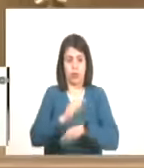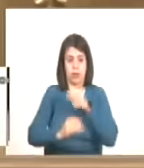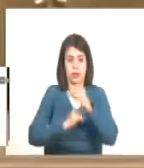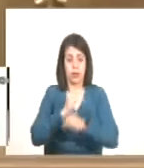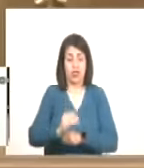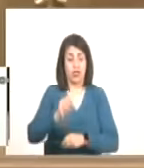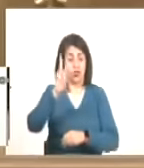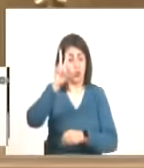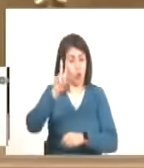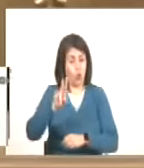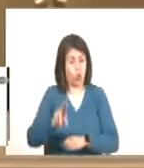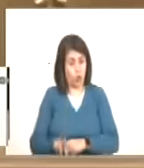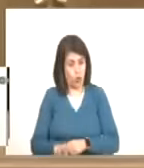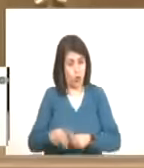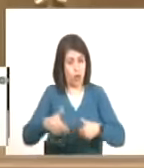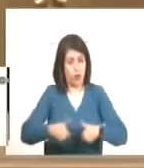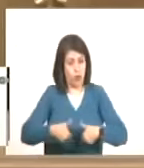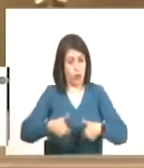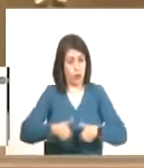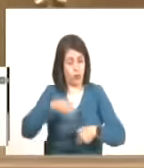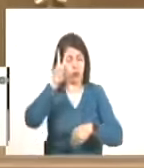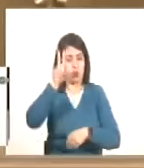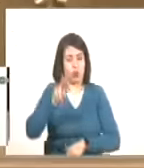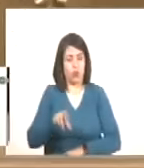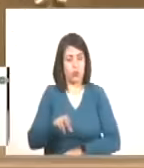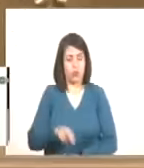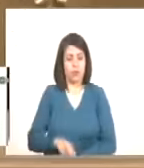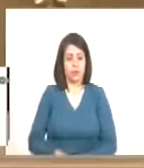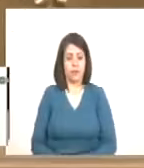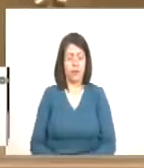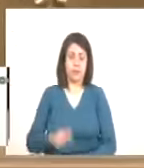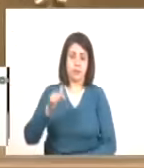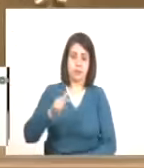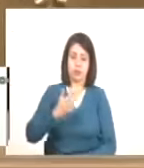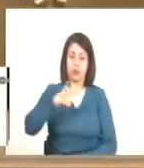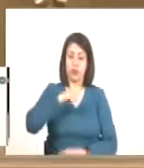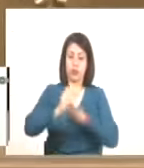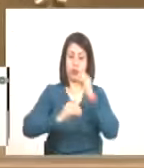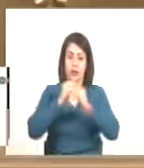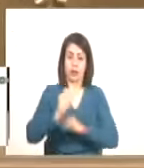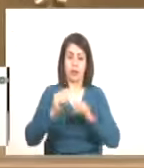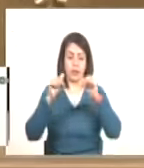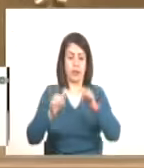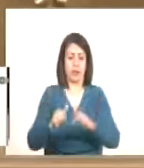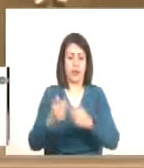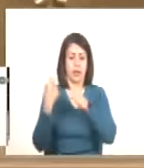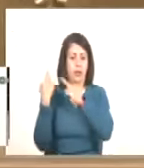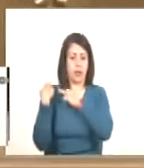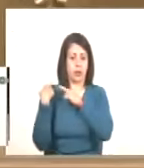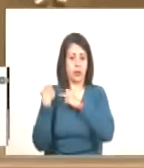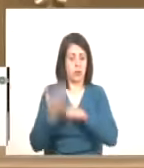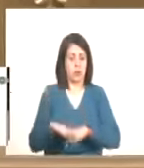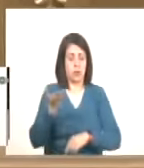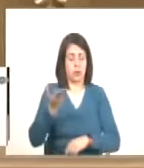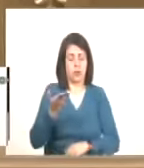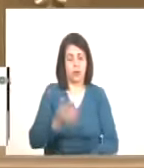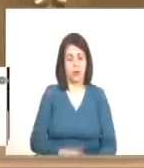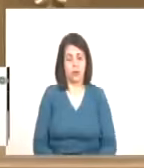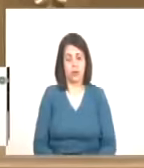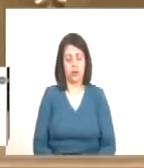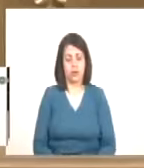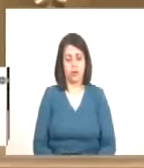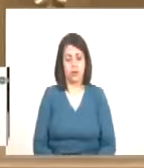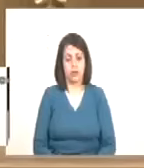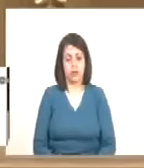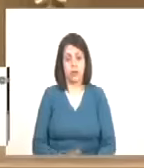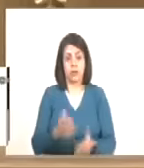pan nuestro de todos los días, a quienes nos corresponden ocupar cargos de vanguardia. Y por